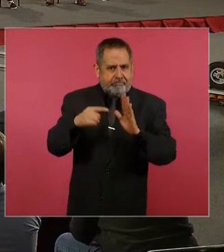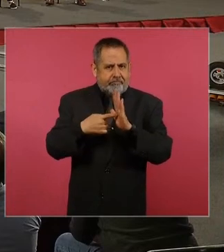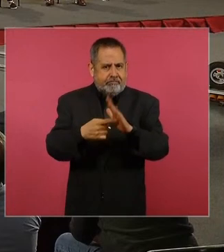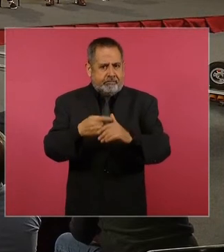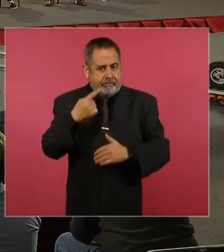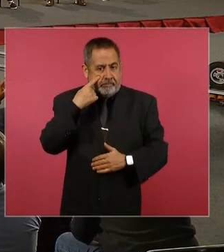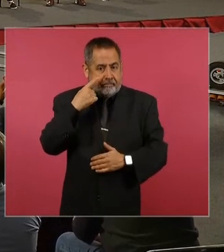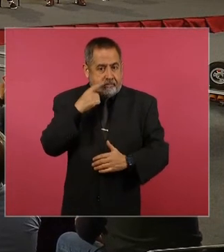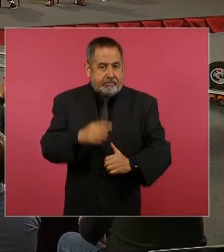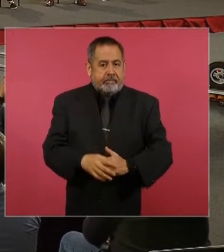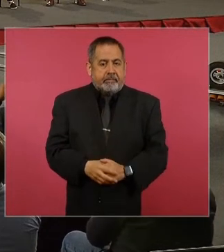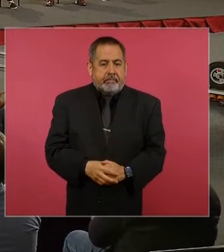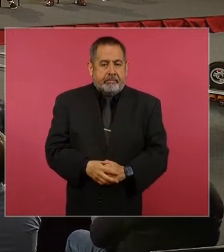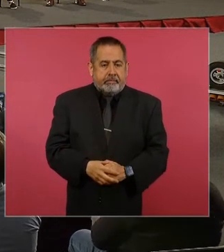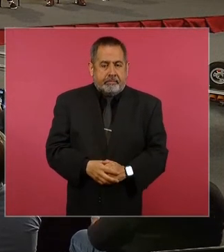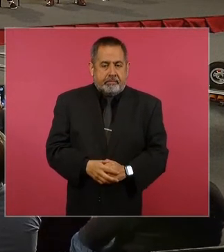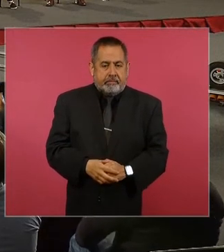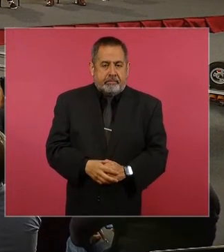Ponen,